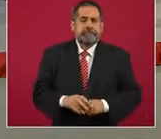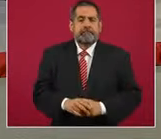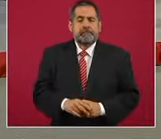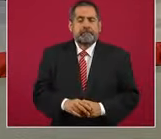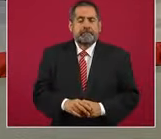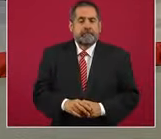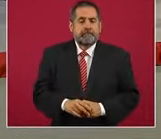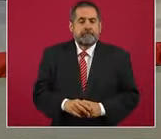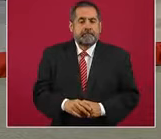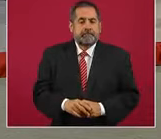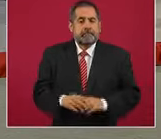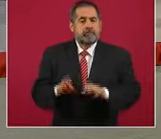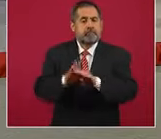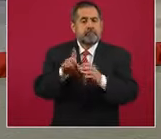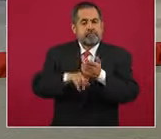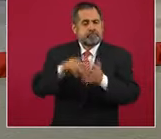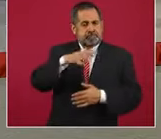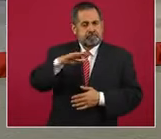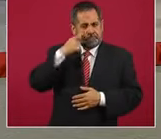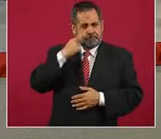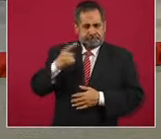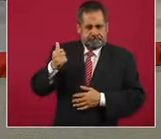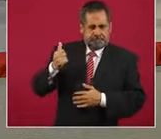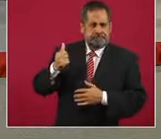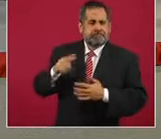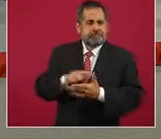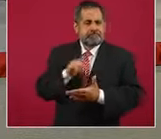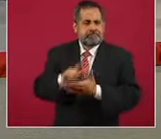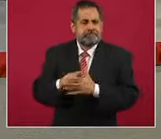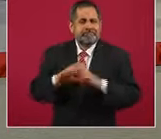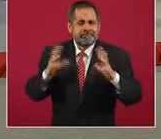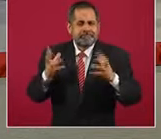el Estado de Derecho en la mar, operaciones navales para la aplicación de la ley, hay